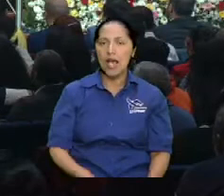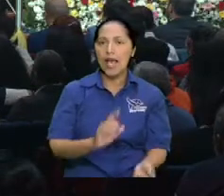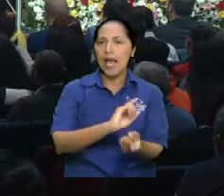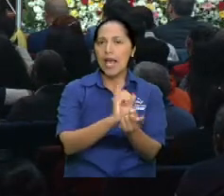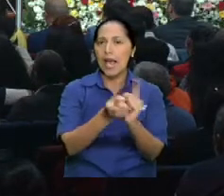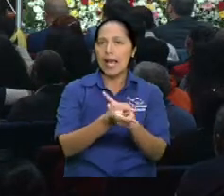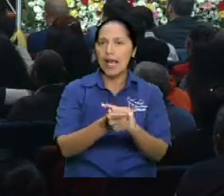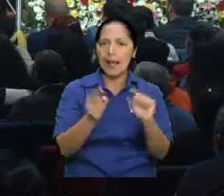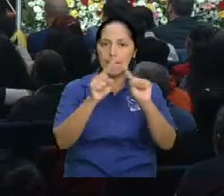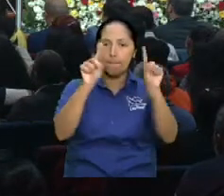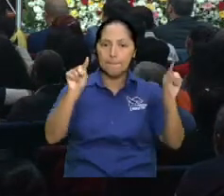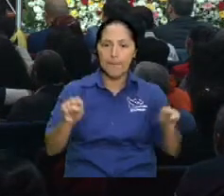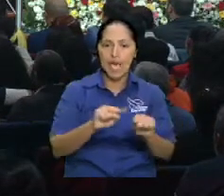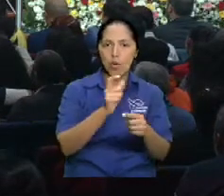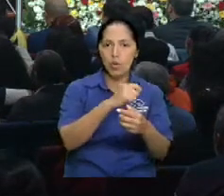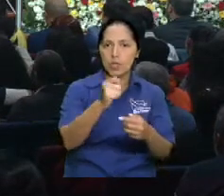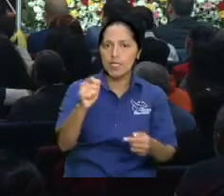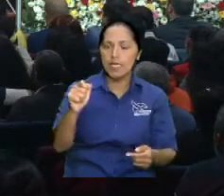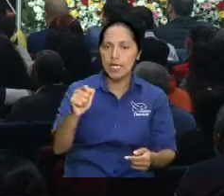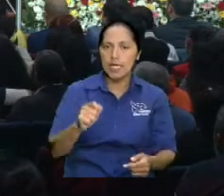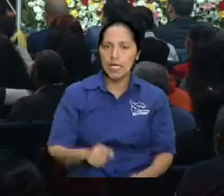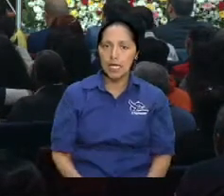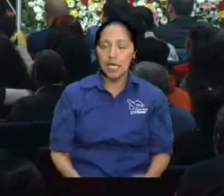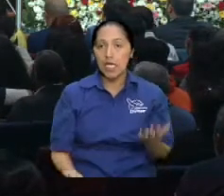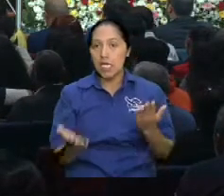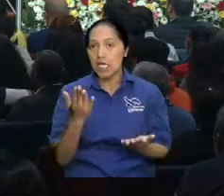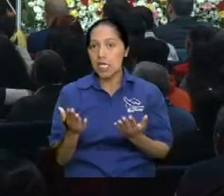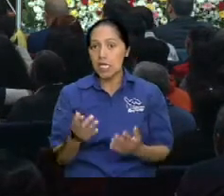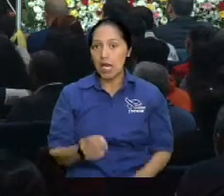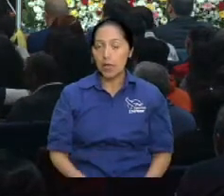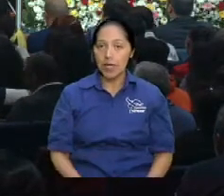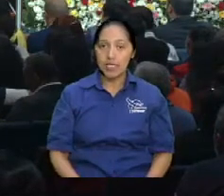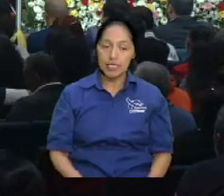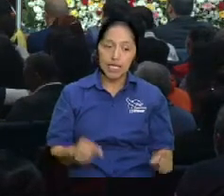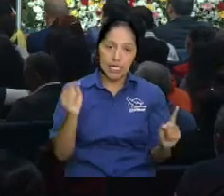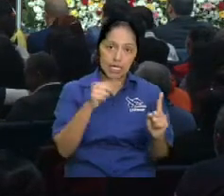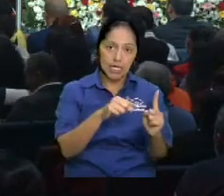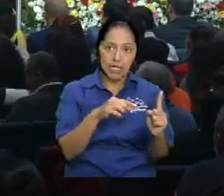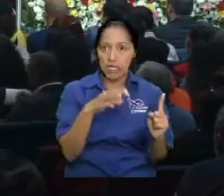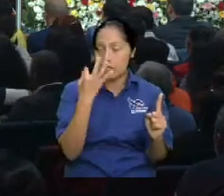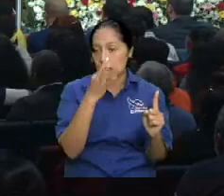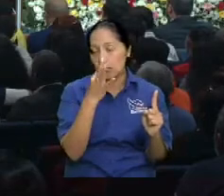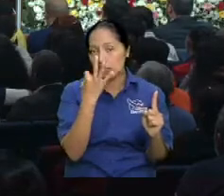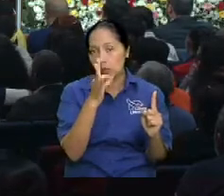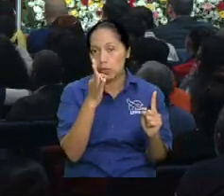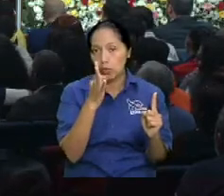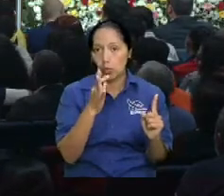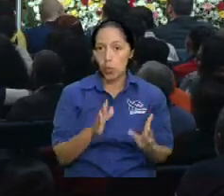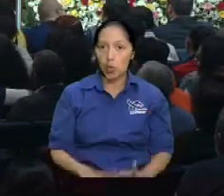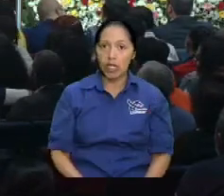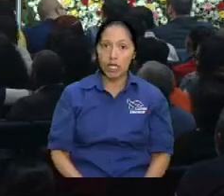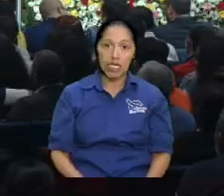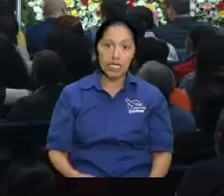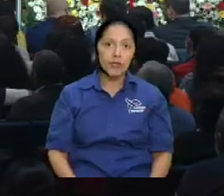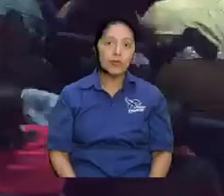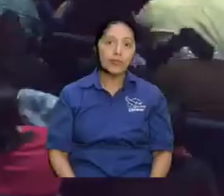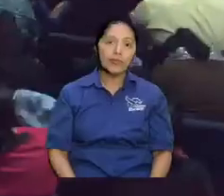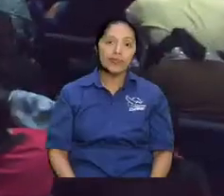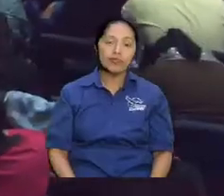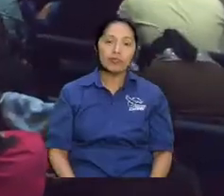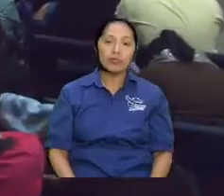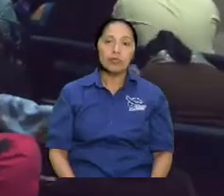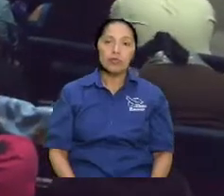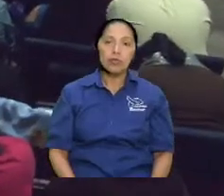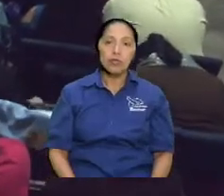equivocó a favor de usted, porque cuando se equivoca de otro lado, pero bueno, y le da 500